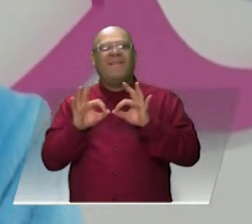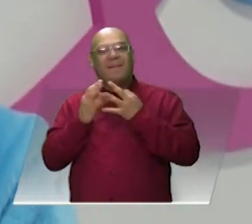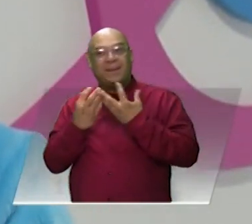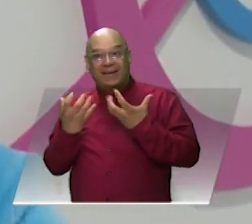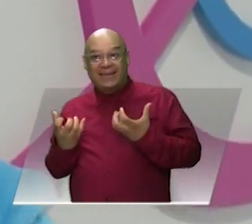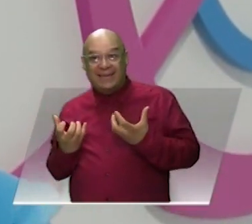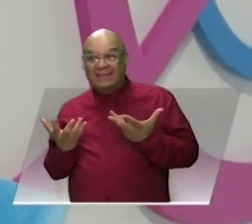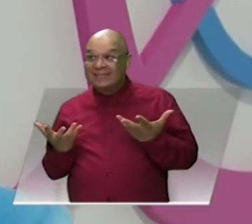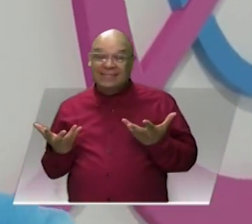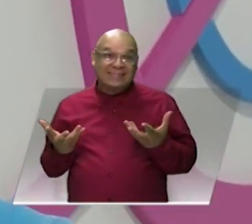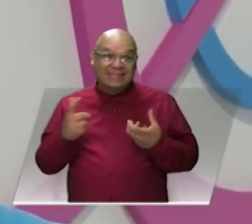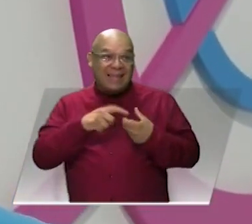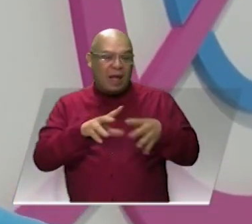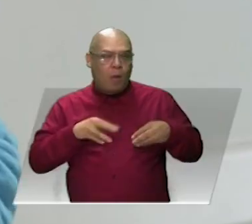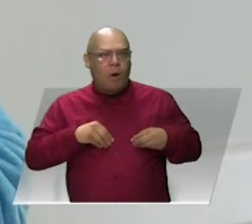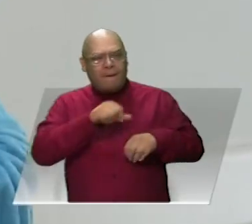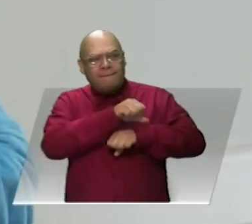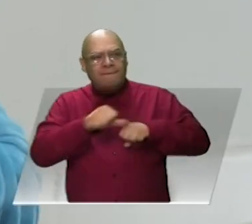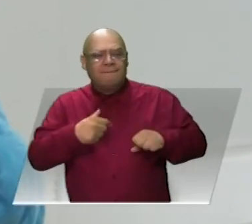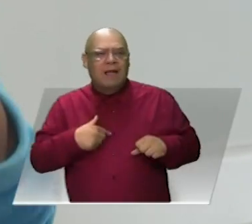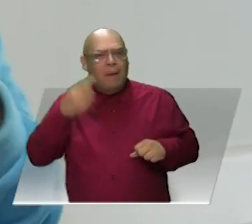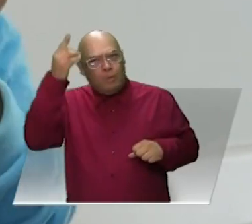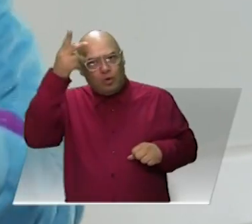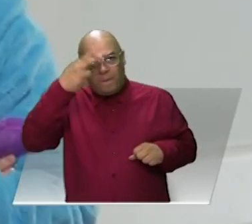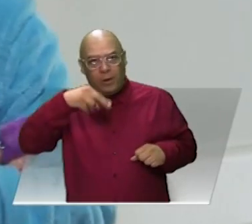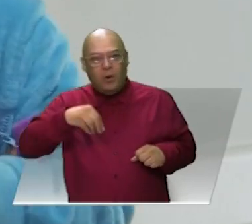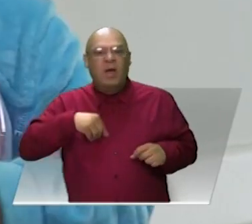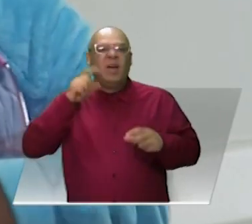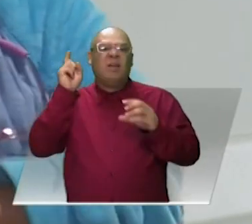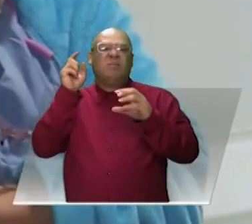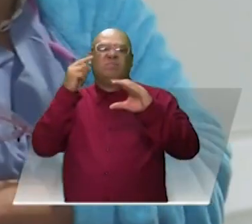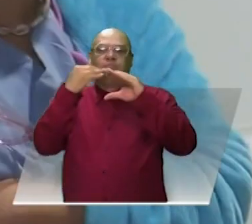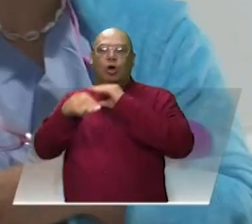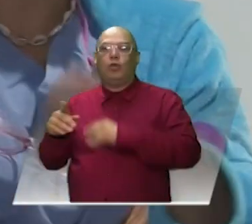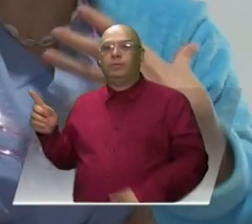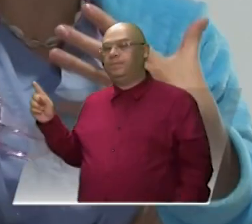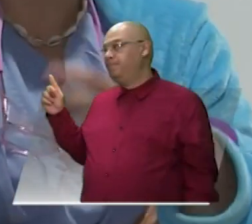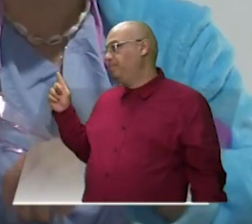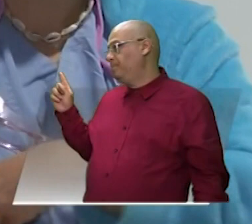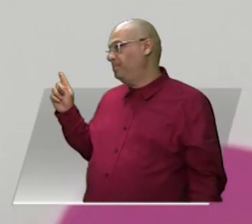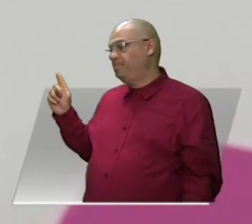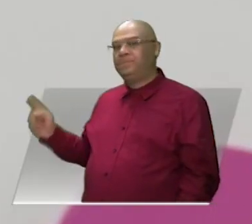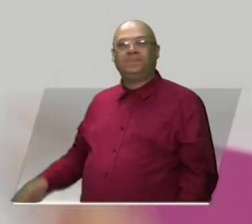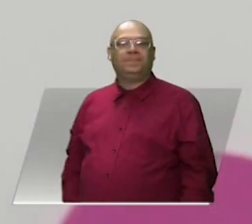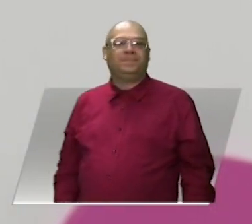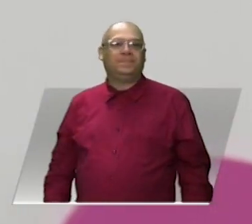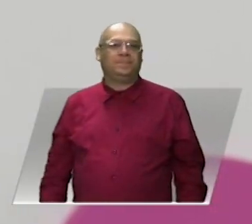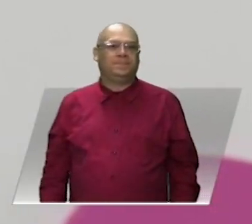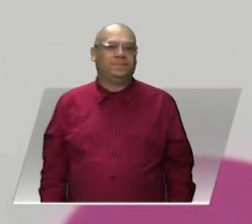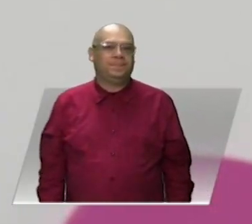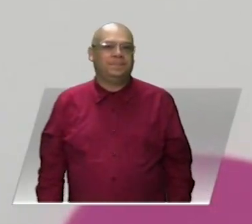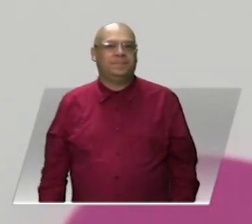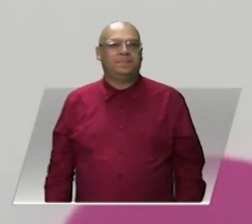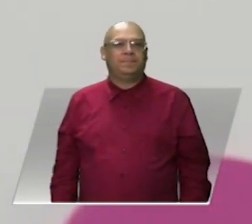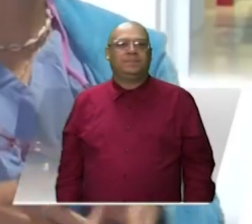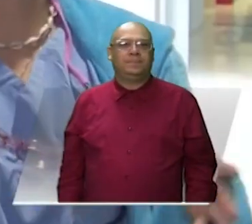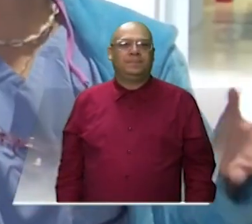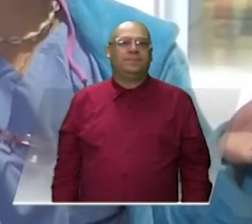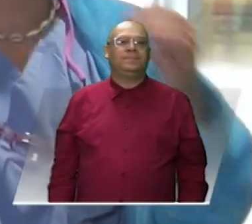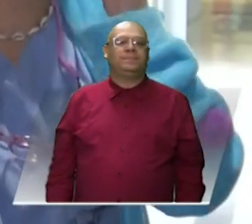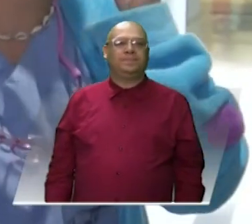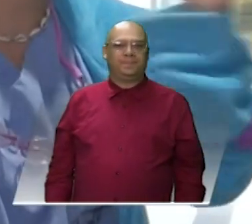quieran acercarse a esta posibilidad con los especialistas pueden escribir a los Instagram de cada uno de ellos arroba doctor Simón Pedro y